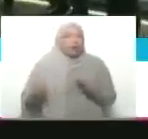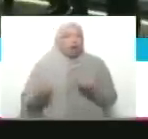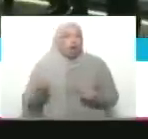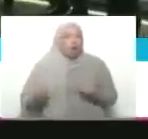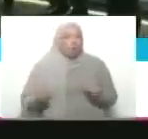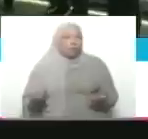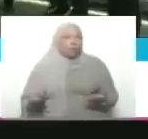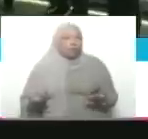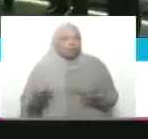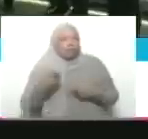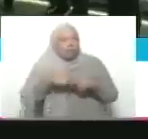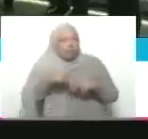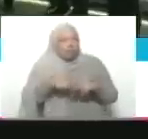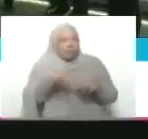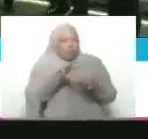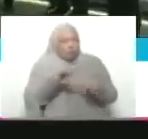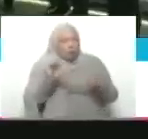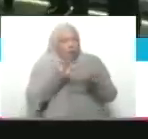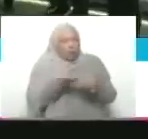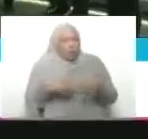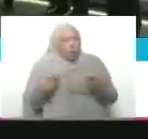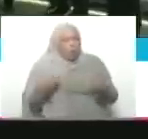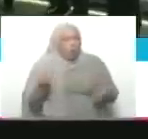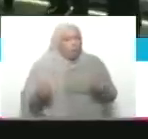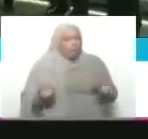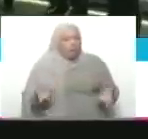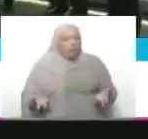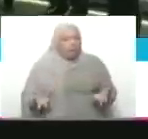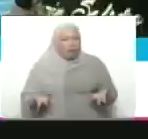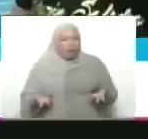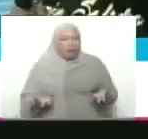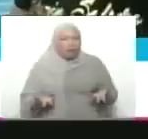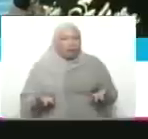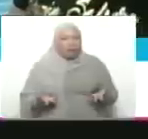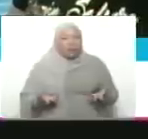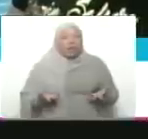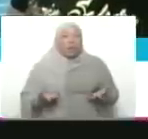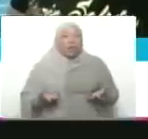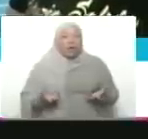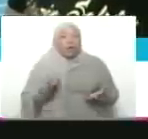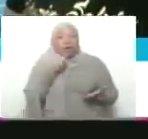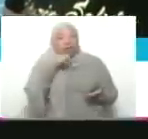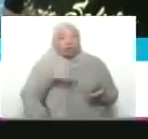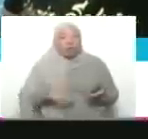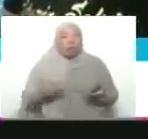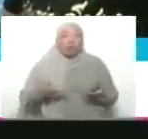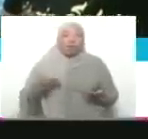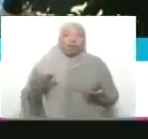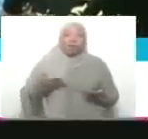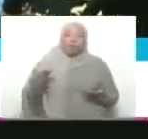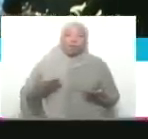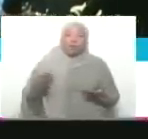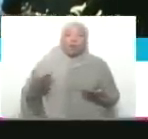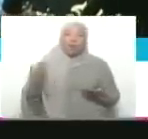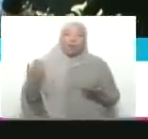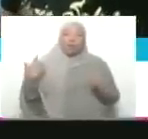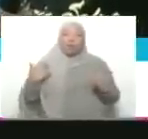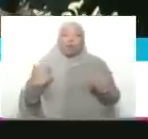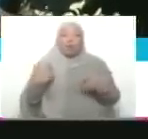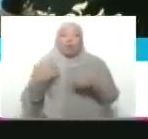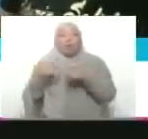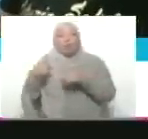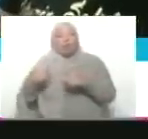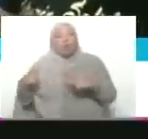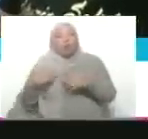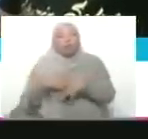contárselo a estos niños y niñas que son salseros natos fenómeno bien interesante porque como usted lo ha dicho es una confluencia de